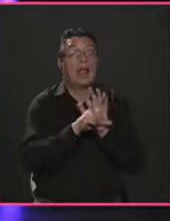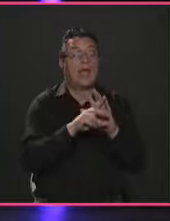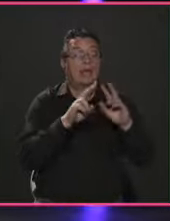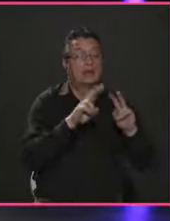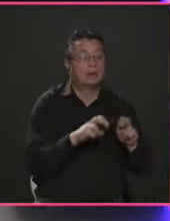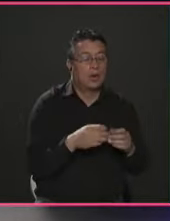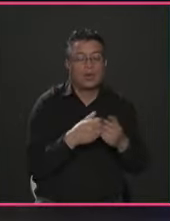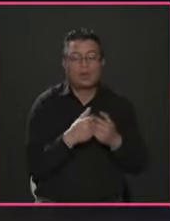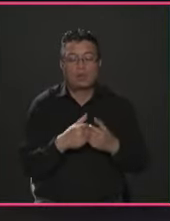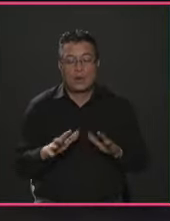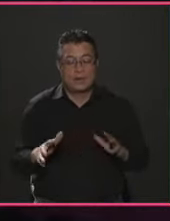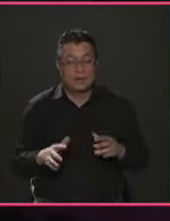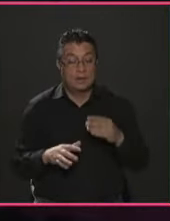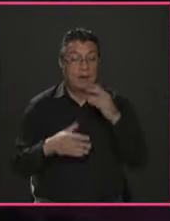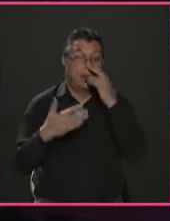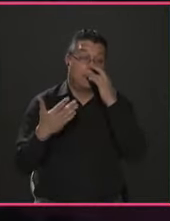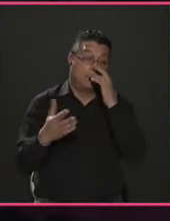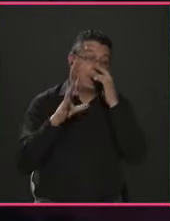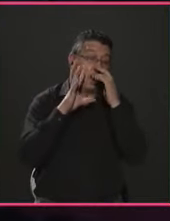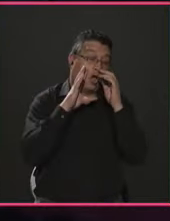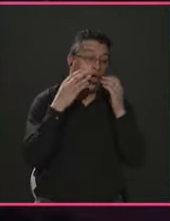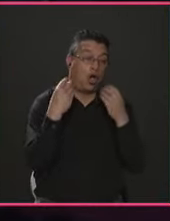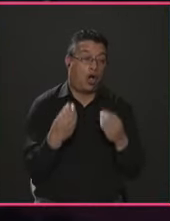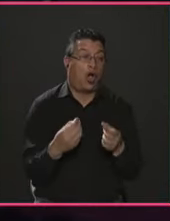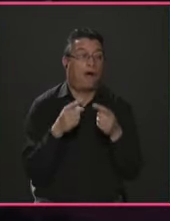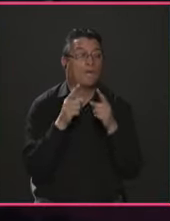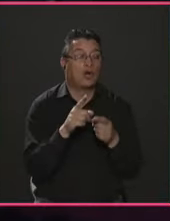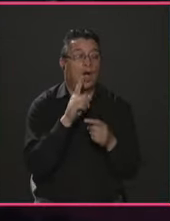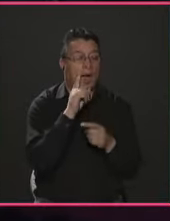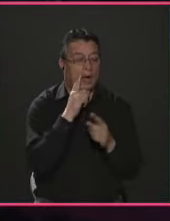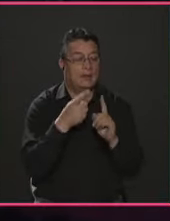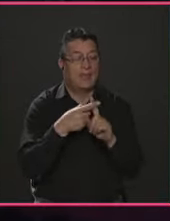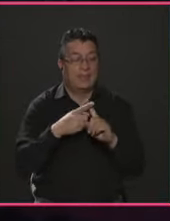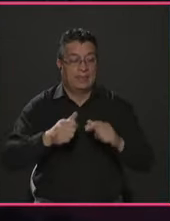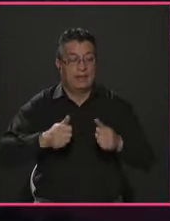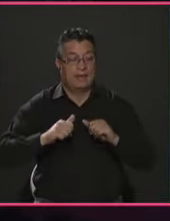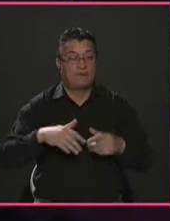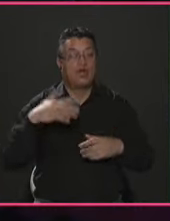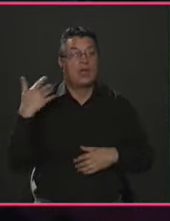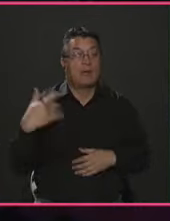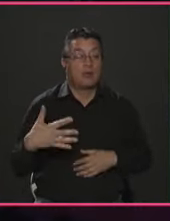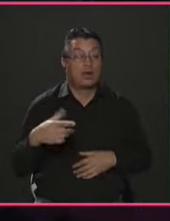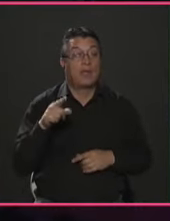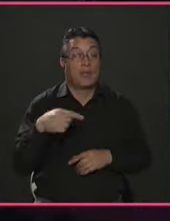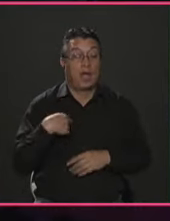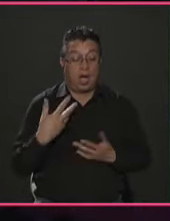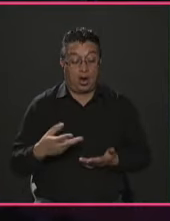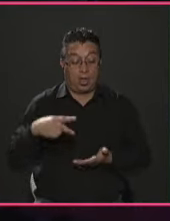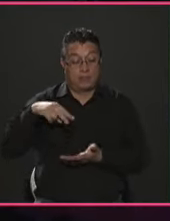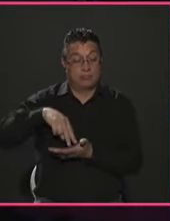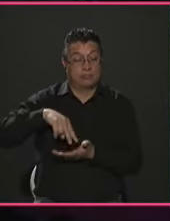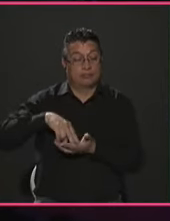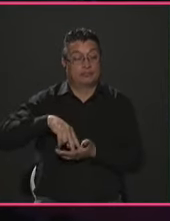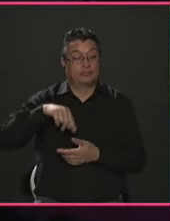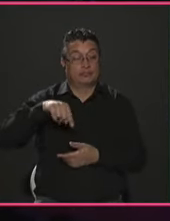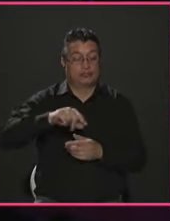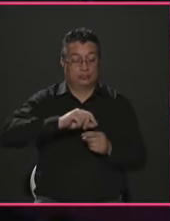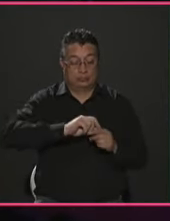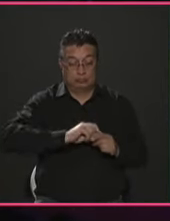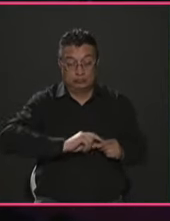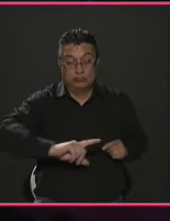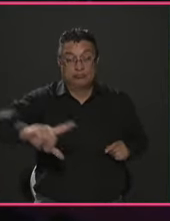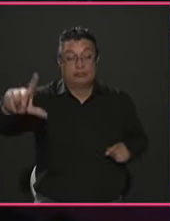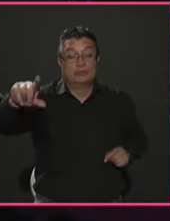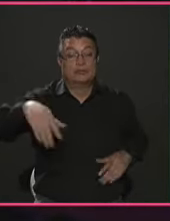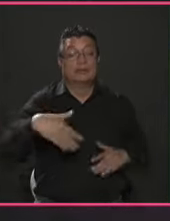sea cierto por tanto obviamente ahí tenemos un desafío importante porque estamos paramos en este momento en el pulto en el cual necesitamos que